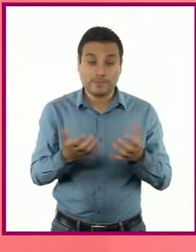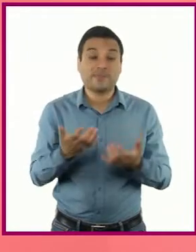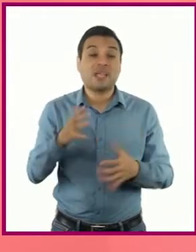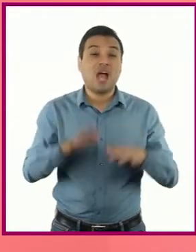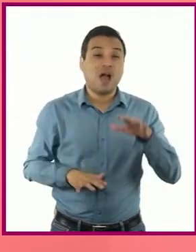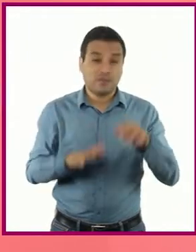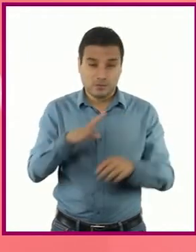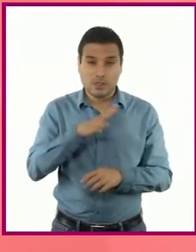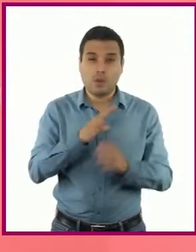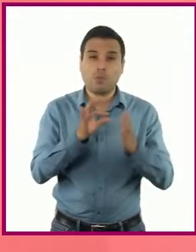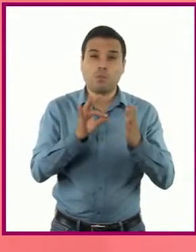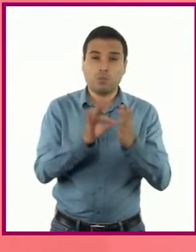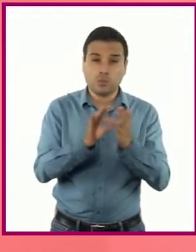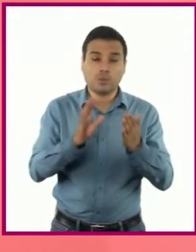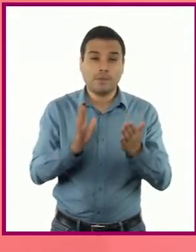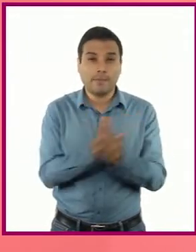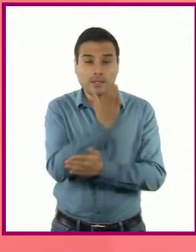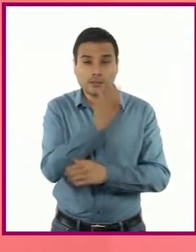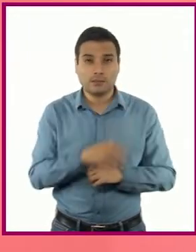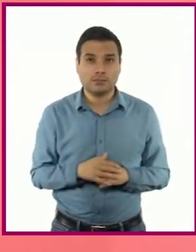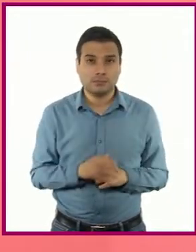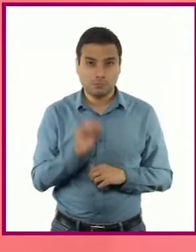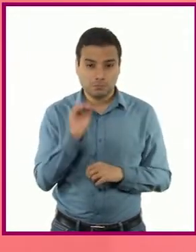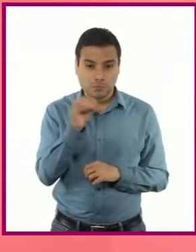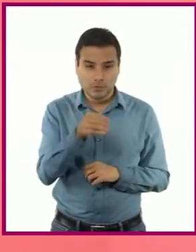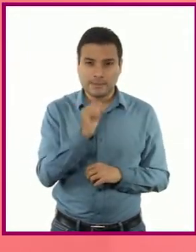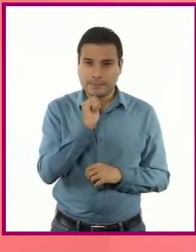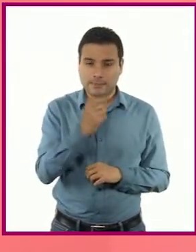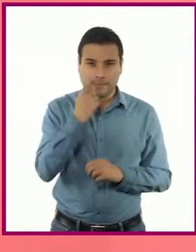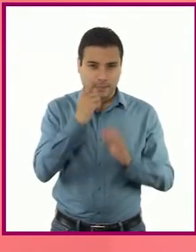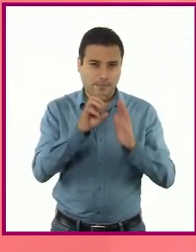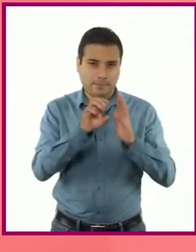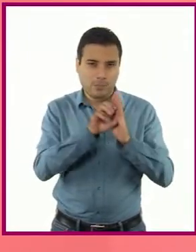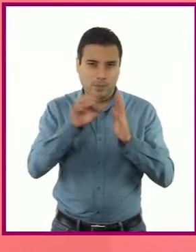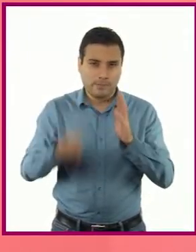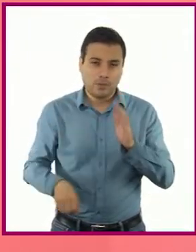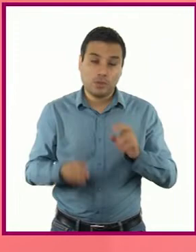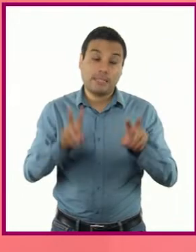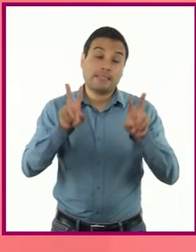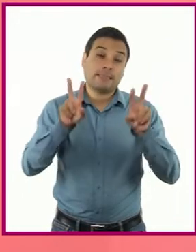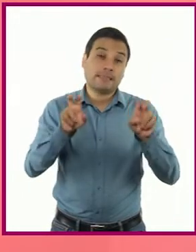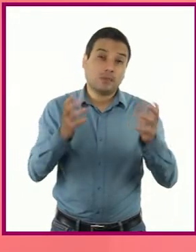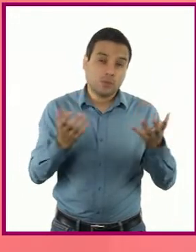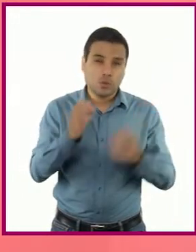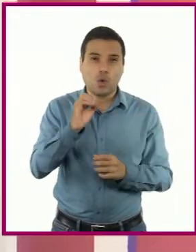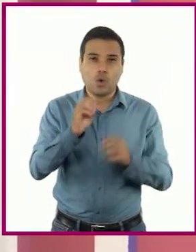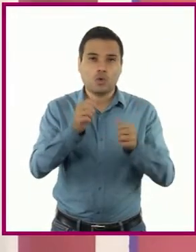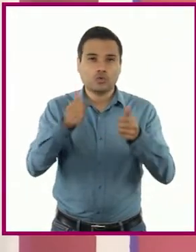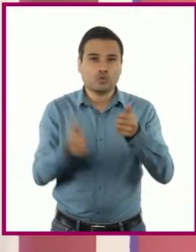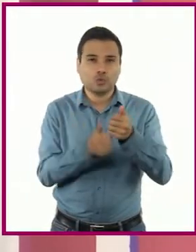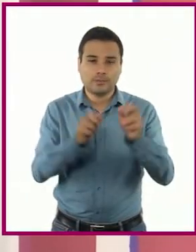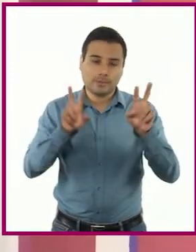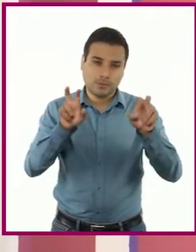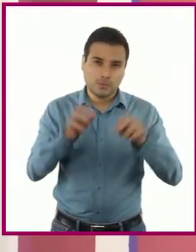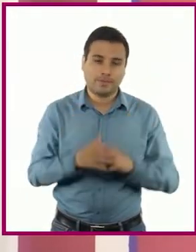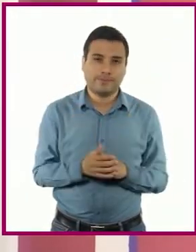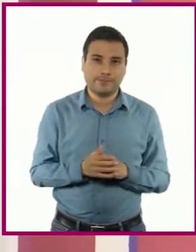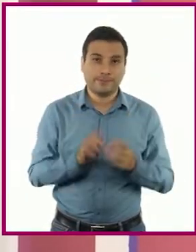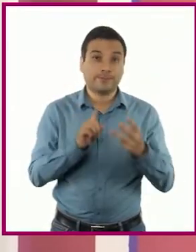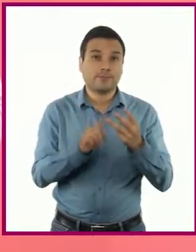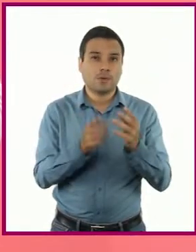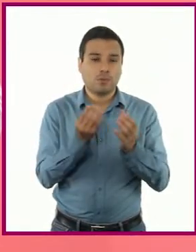y aparte, pero no se coloca en el texto. Por ejemplo, en los títulos y subtítulos. 3. Punto